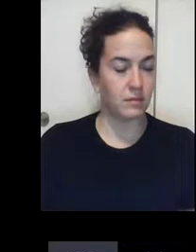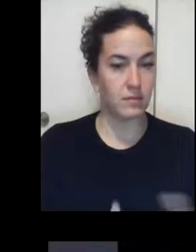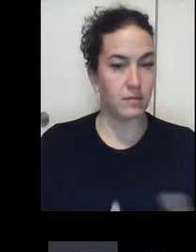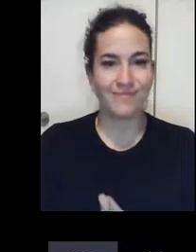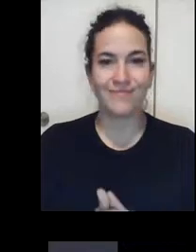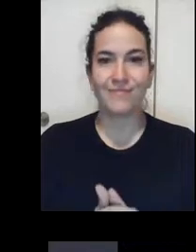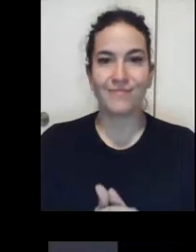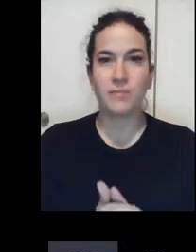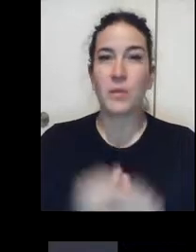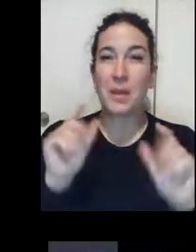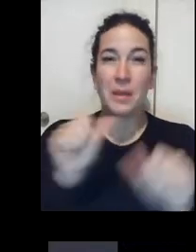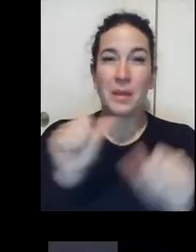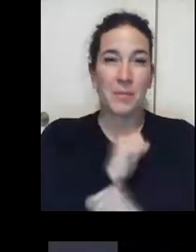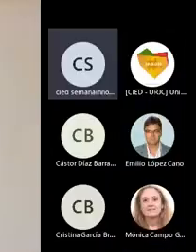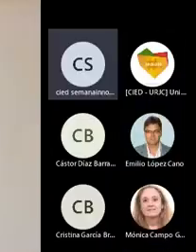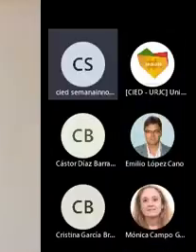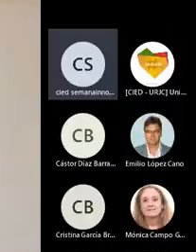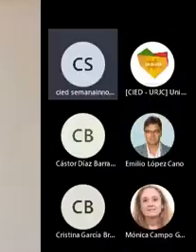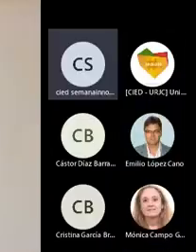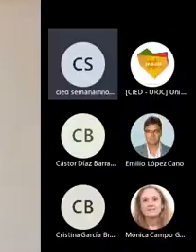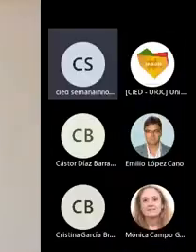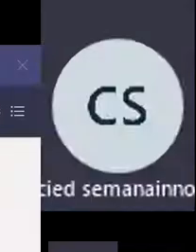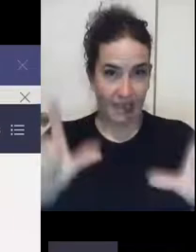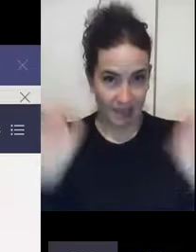Perdona un segundo, que voy a compartir la pantalla.